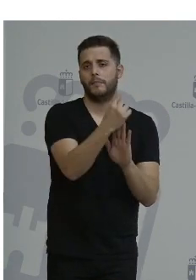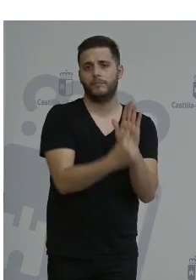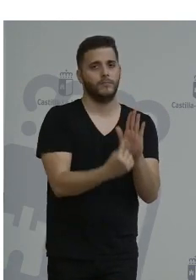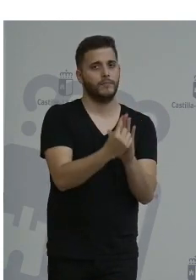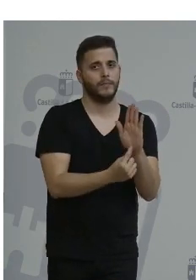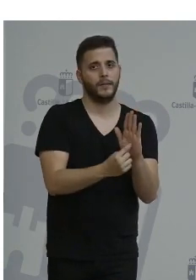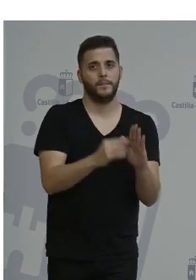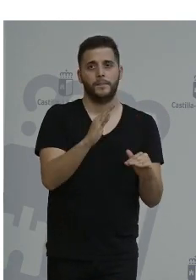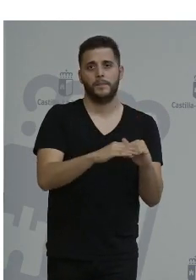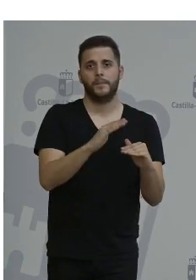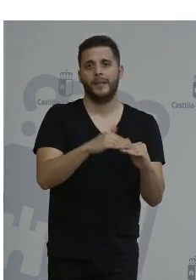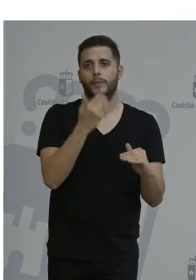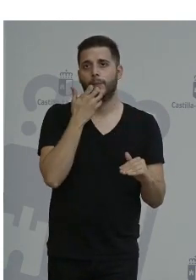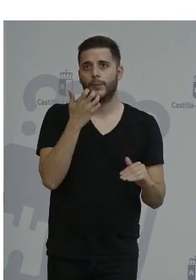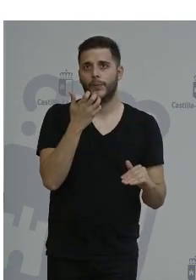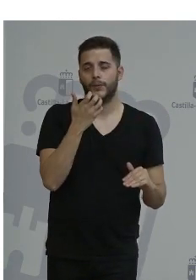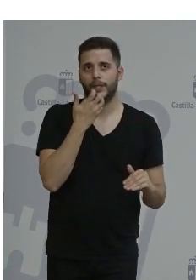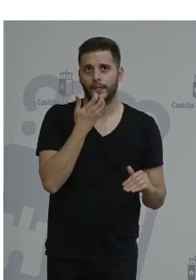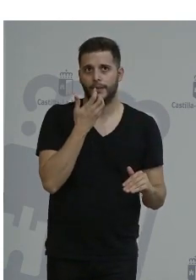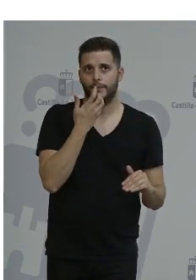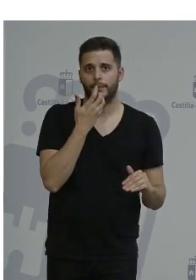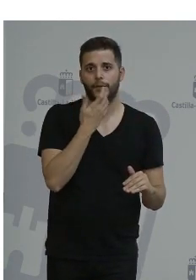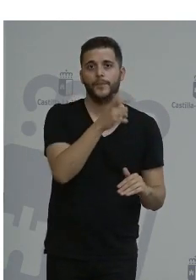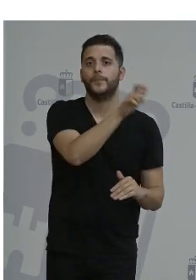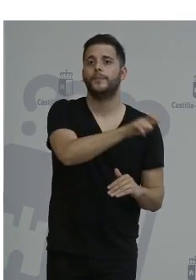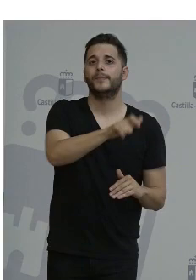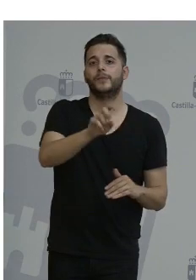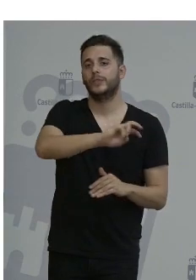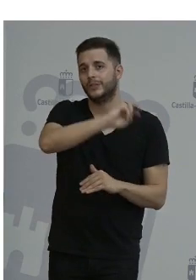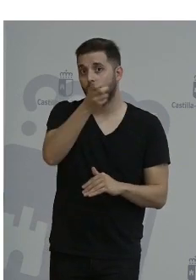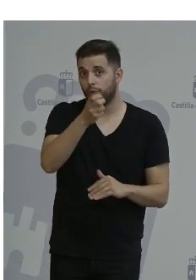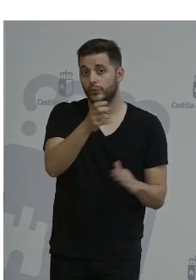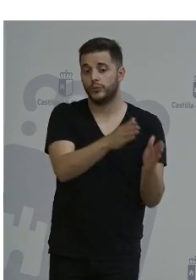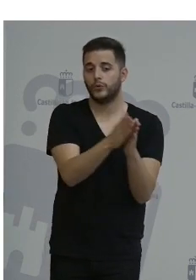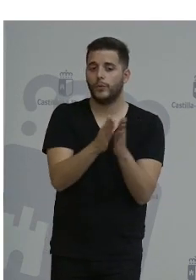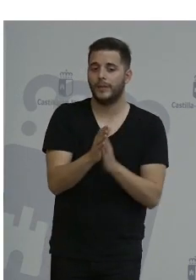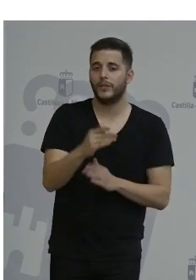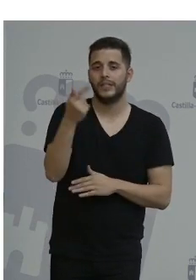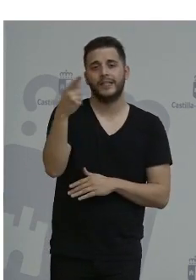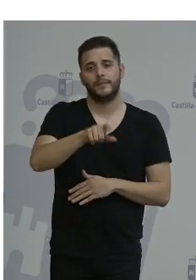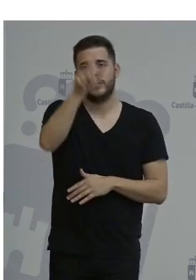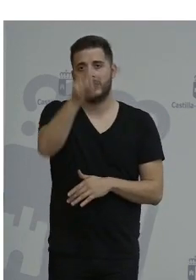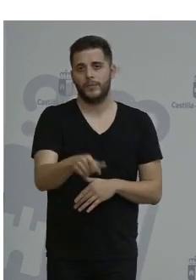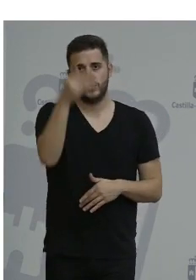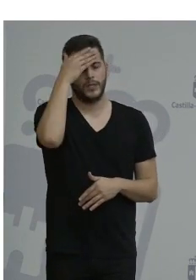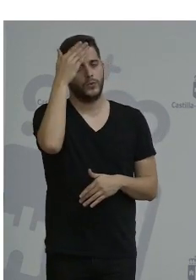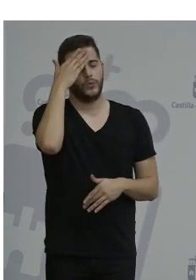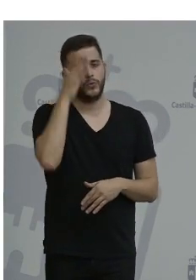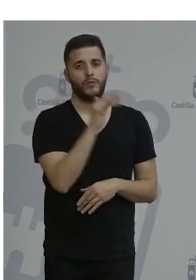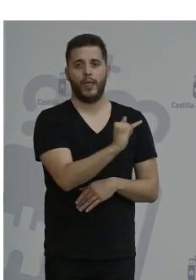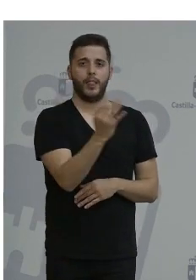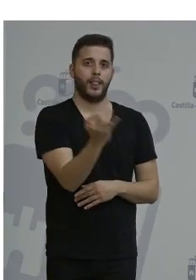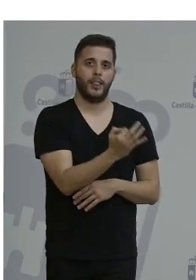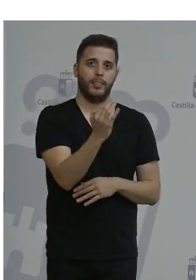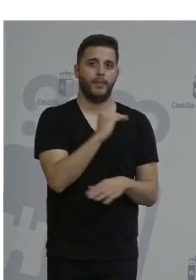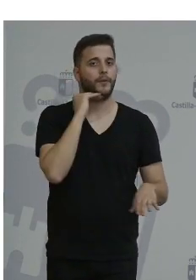determinados como son que cuente con otros compañeros de trabajo y con un tutor. Hasta aquí todo lo